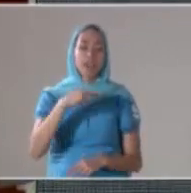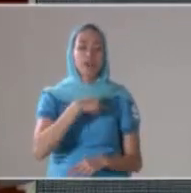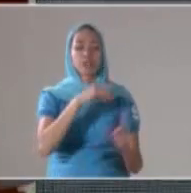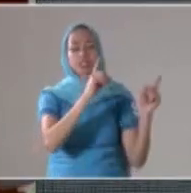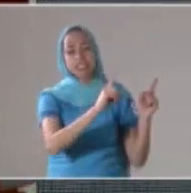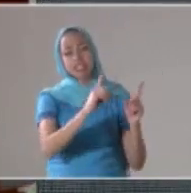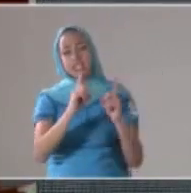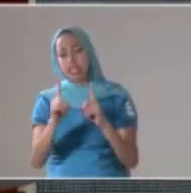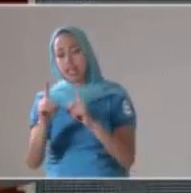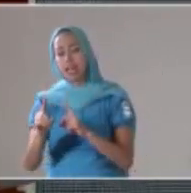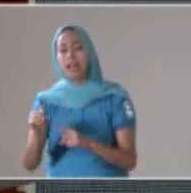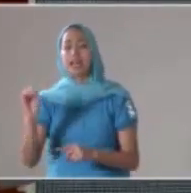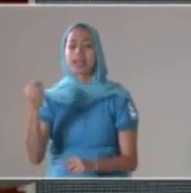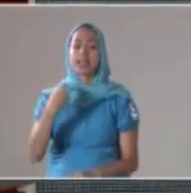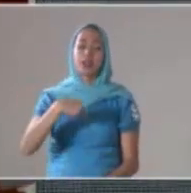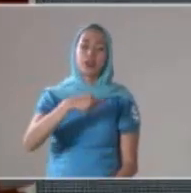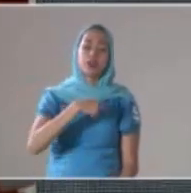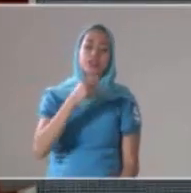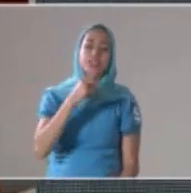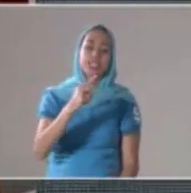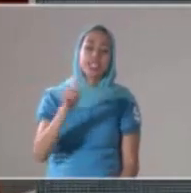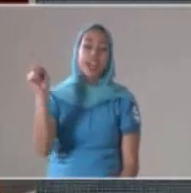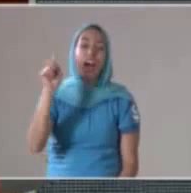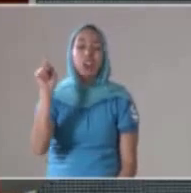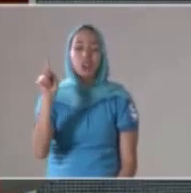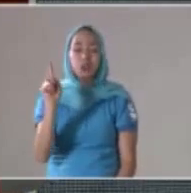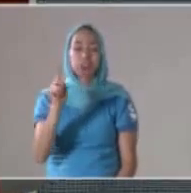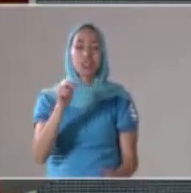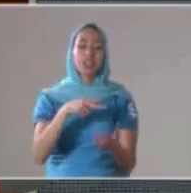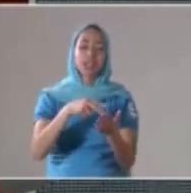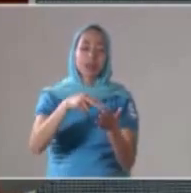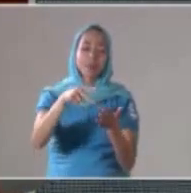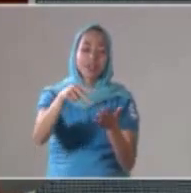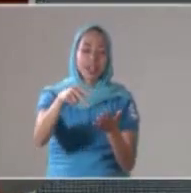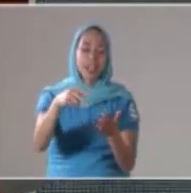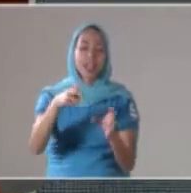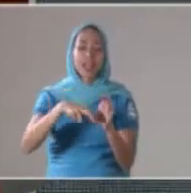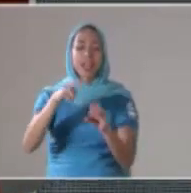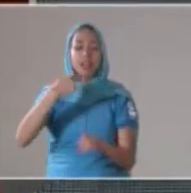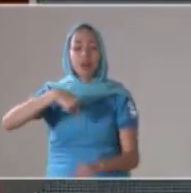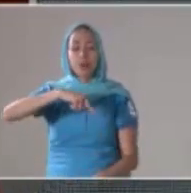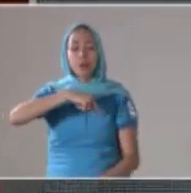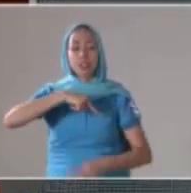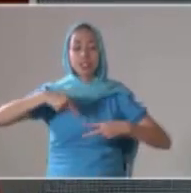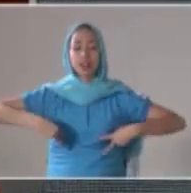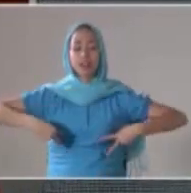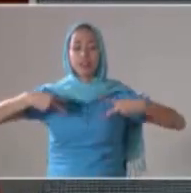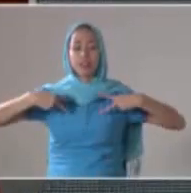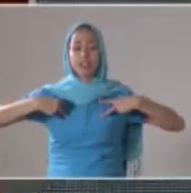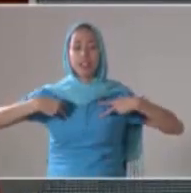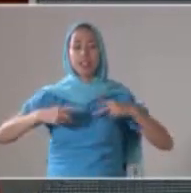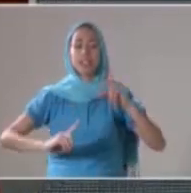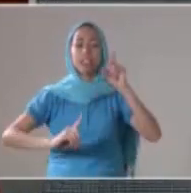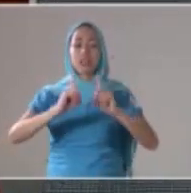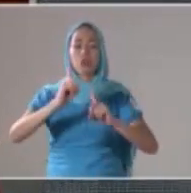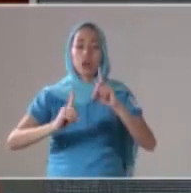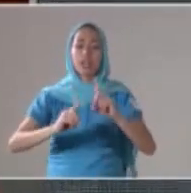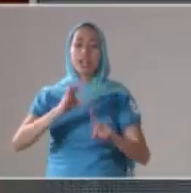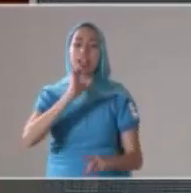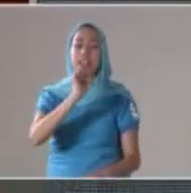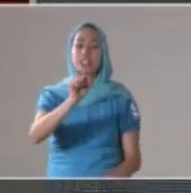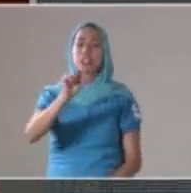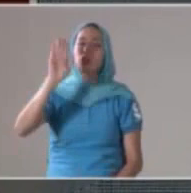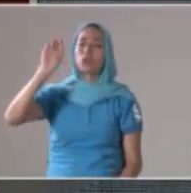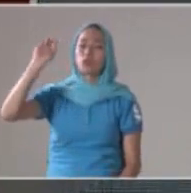dice por dónde debemos de caminar en nuestra vida, y cuáles son los caminos